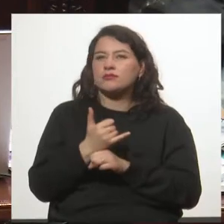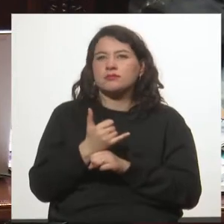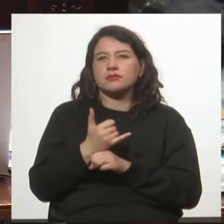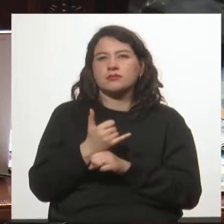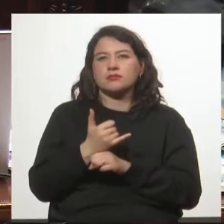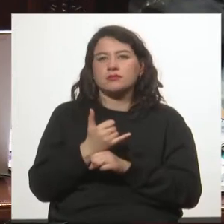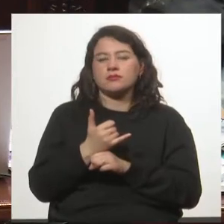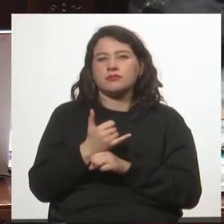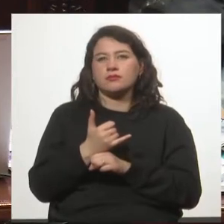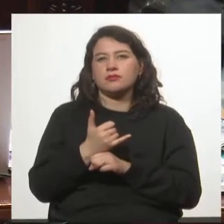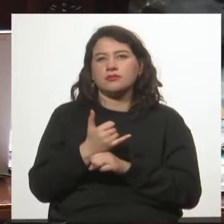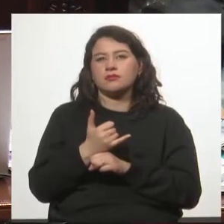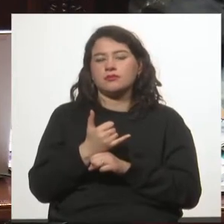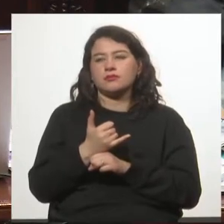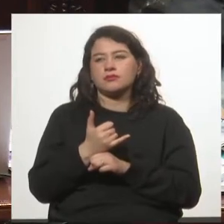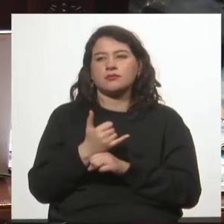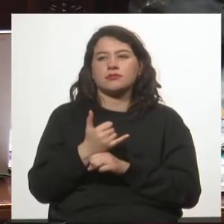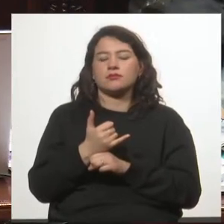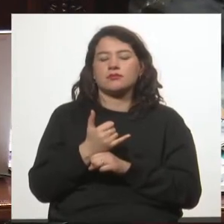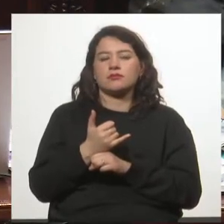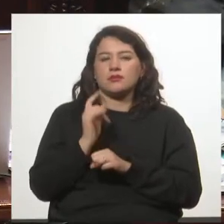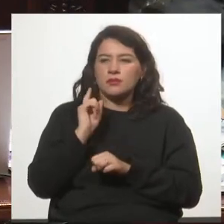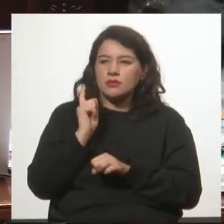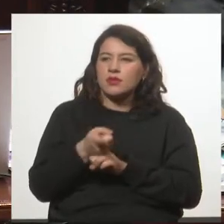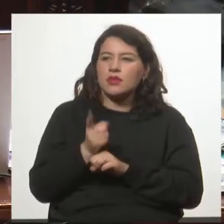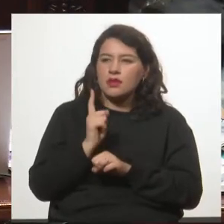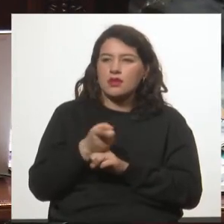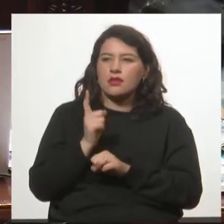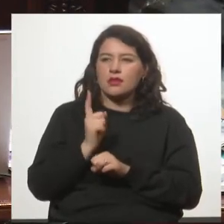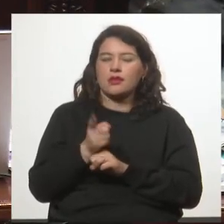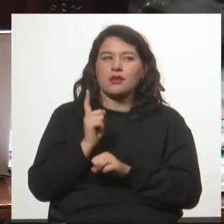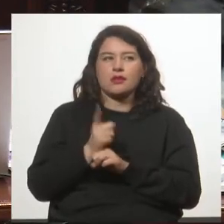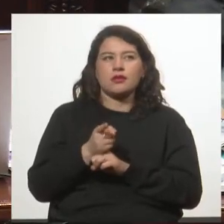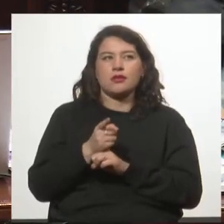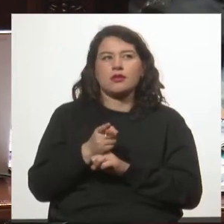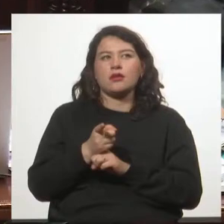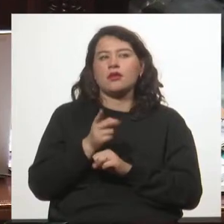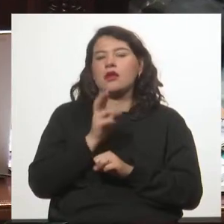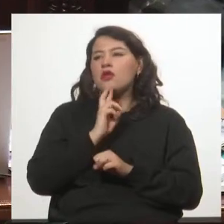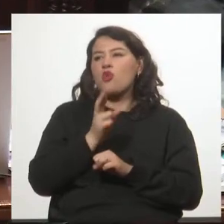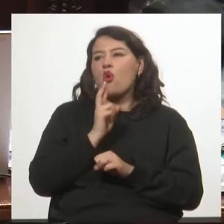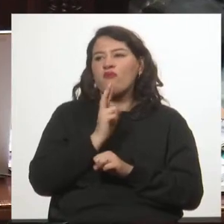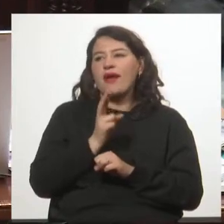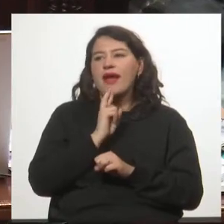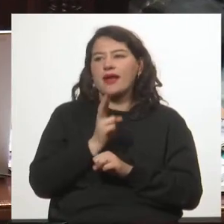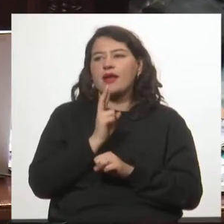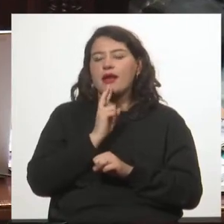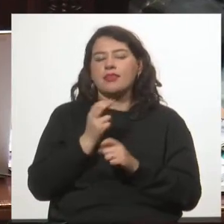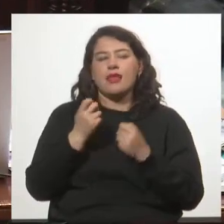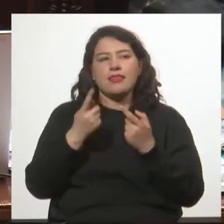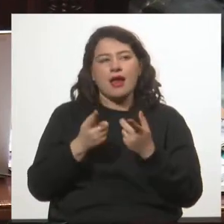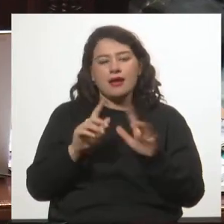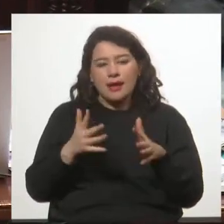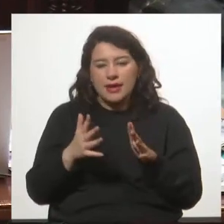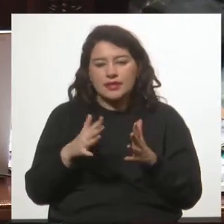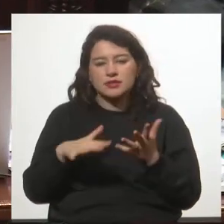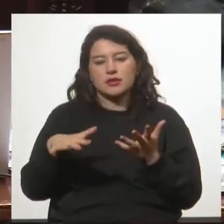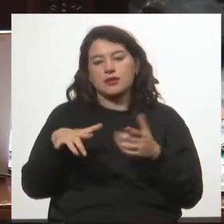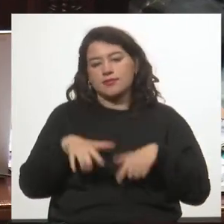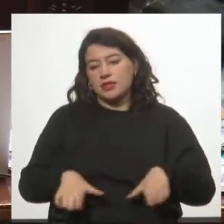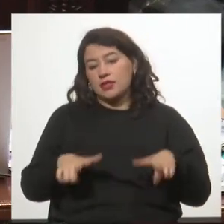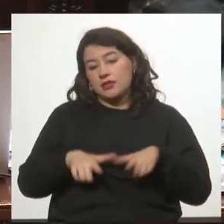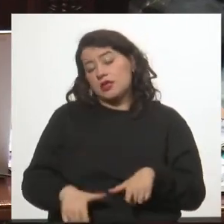nos indicó que correspondería al directorio resolver sobre dar noticias de las actuaciones ante el ministerio